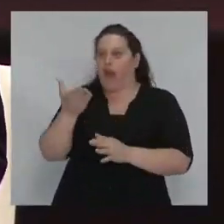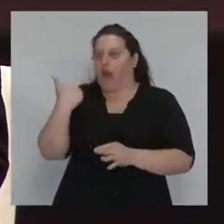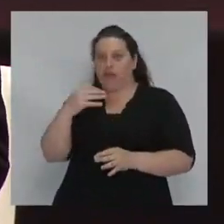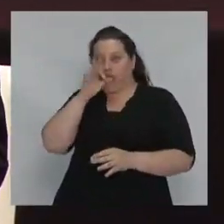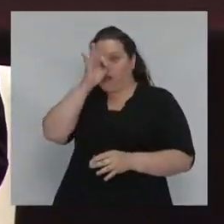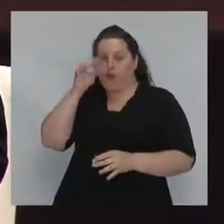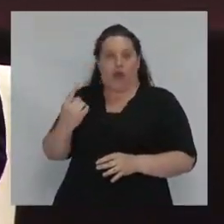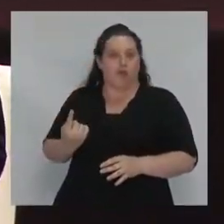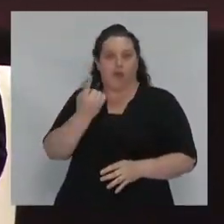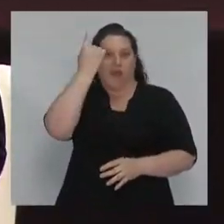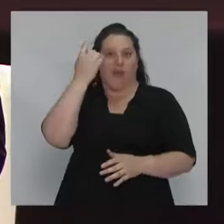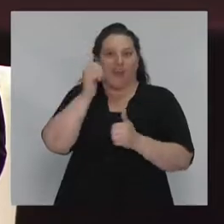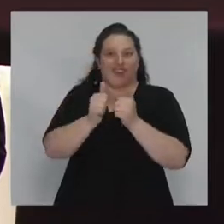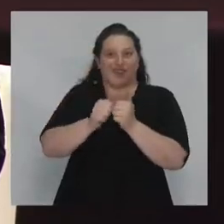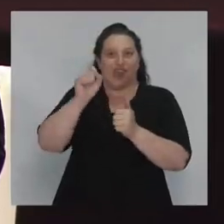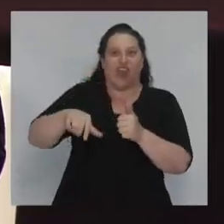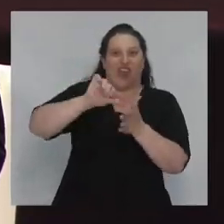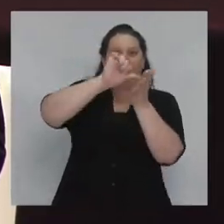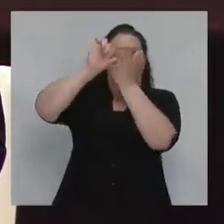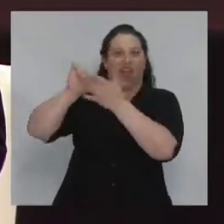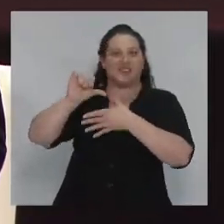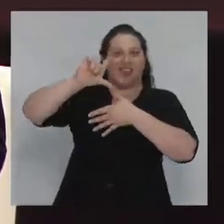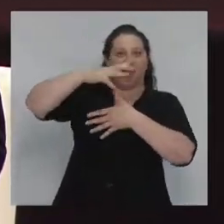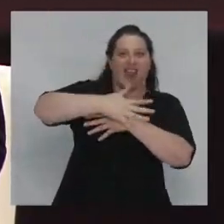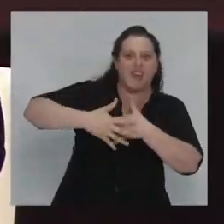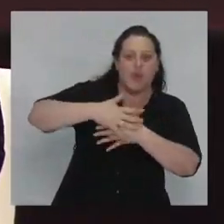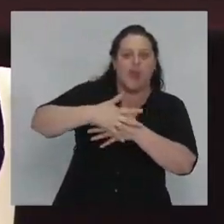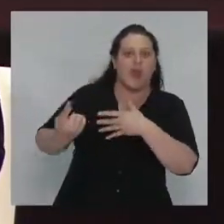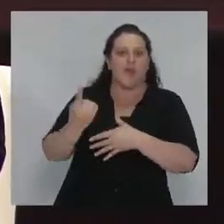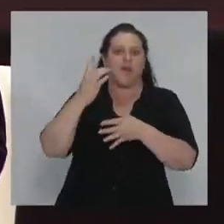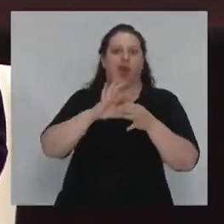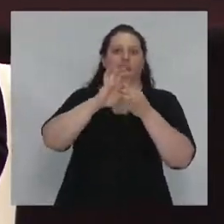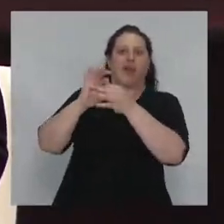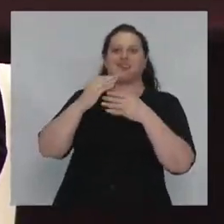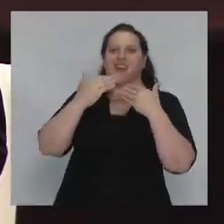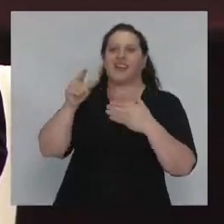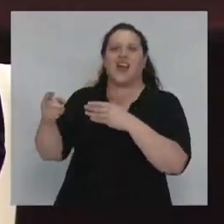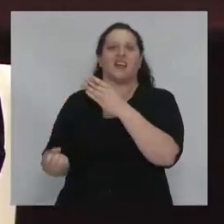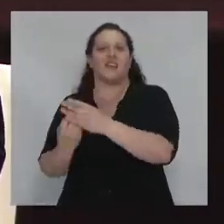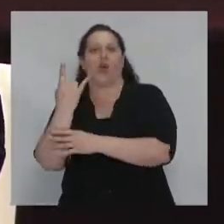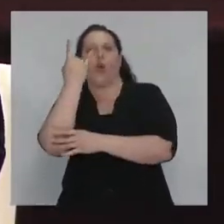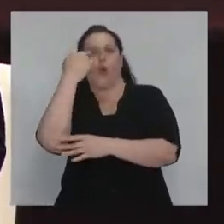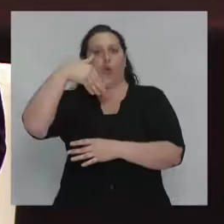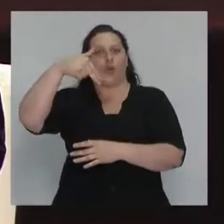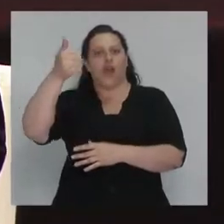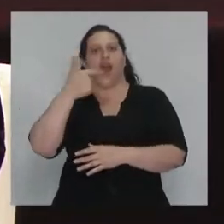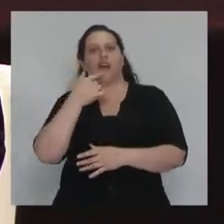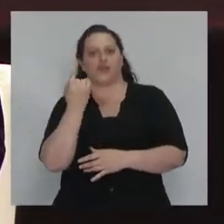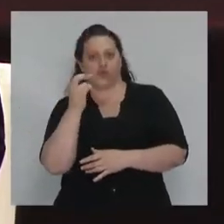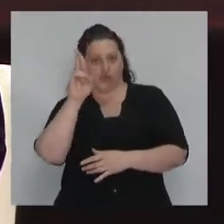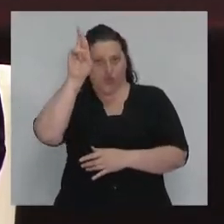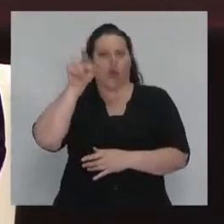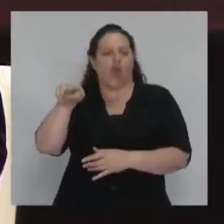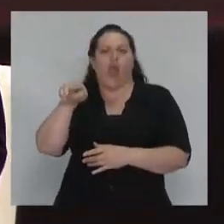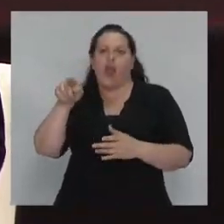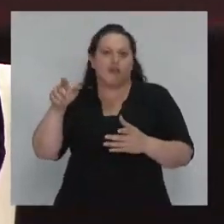vivió en la historia de nuestros países. La creación de la UNASUR fue, sin lugar a dudas, una iniciativa